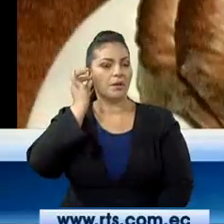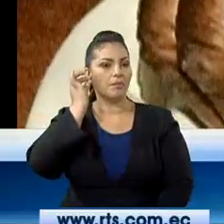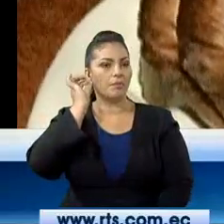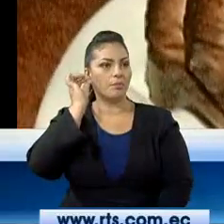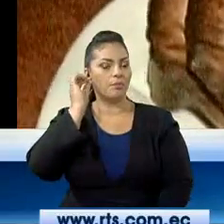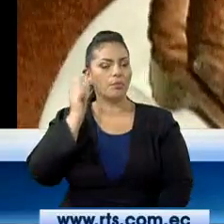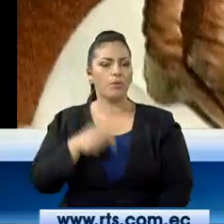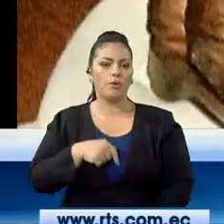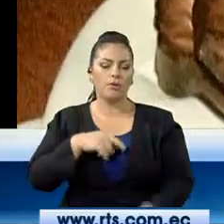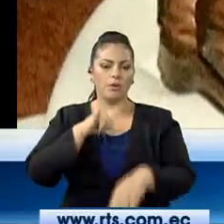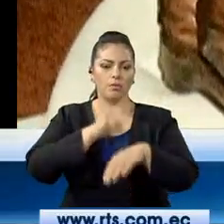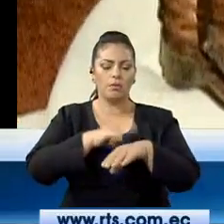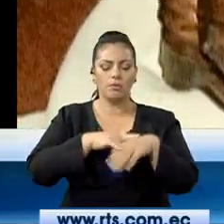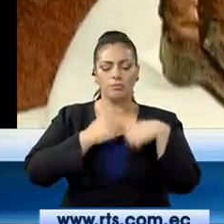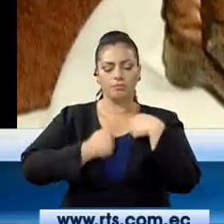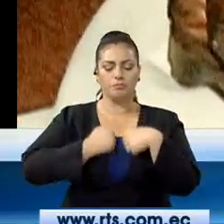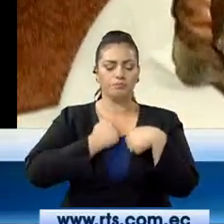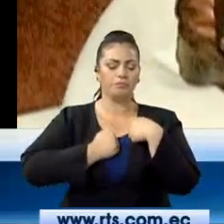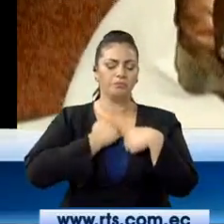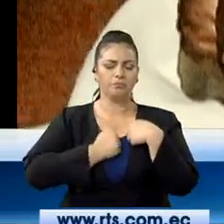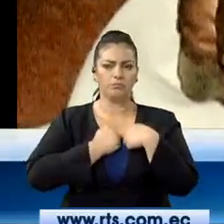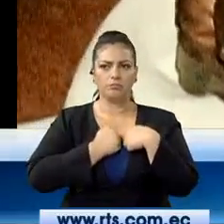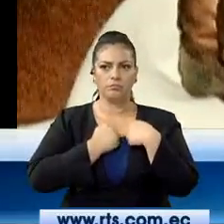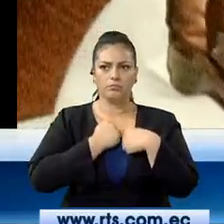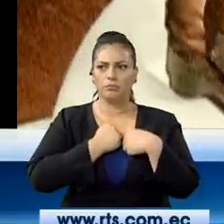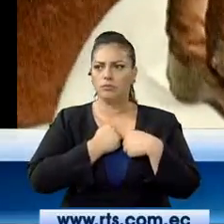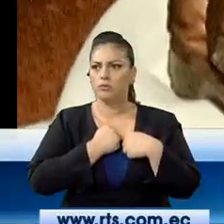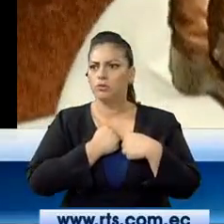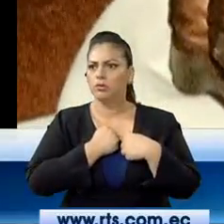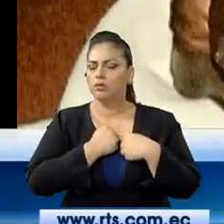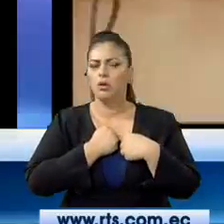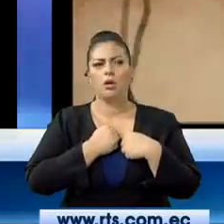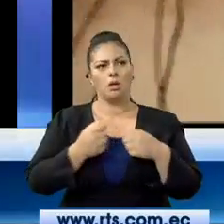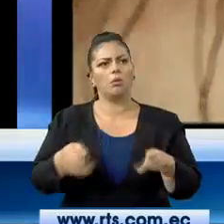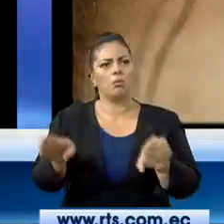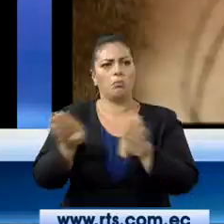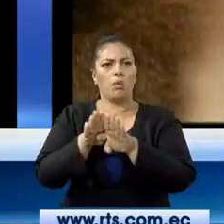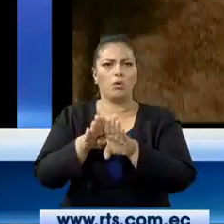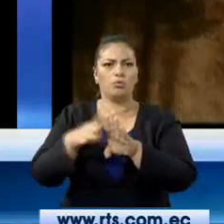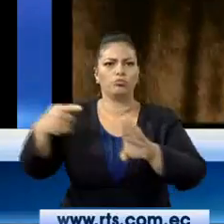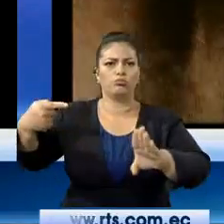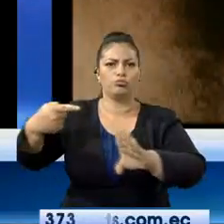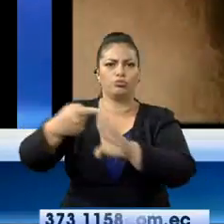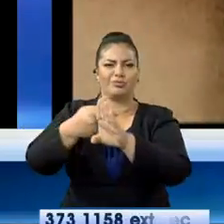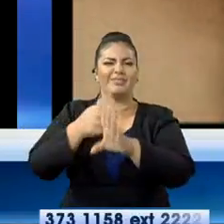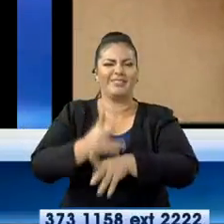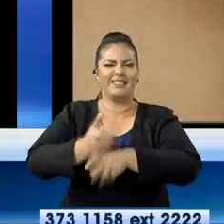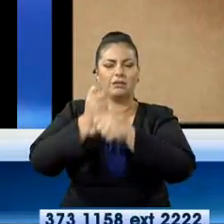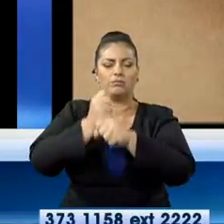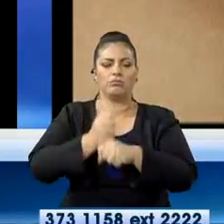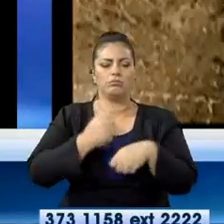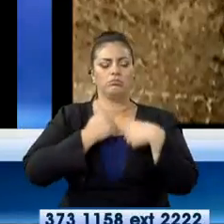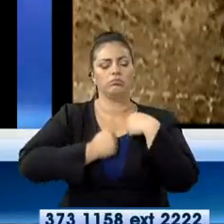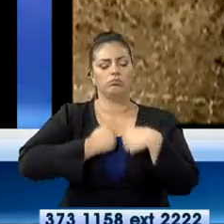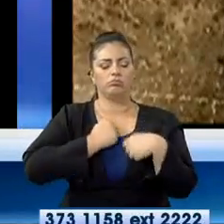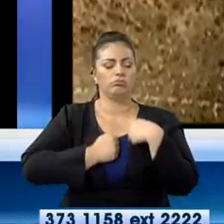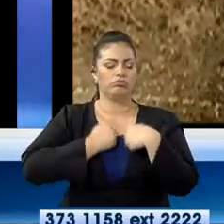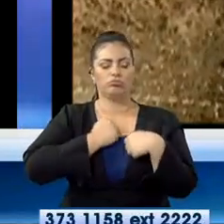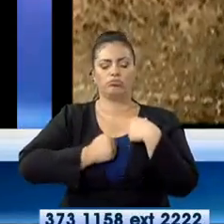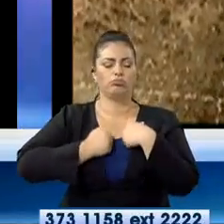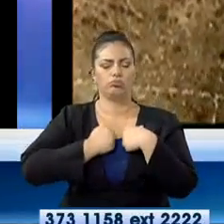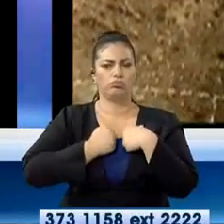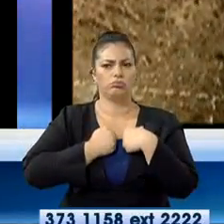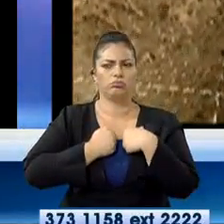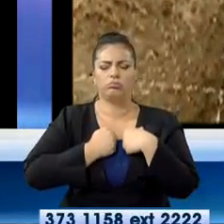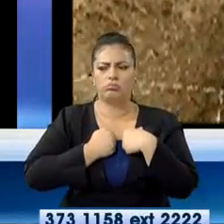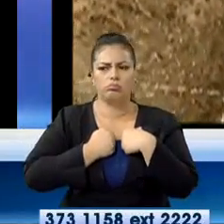aquí encerrada, pues, porque yo paso en, yo con picaporte toda la puerta. Esta de aquí no, la de allá siempre pasa con picaporte. Y ya